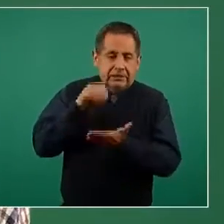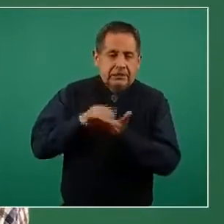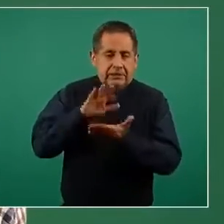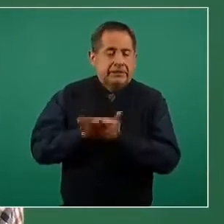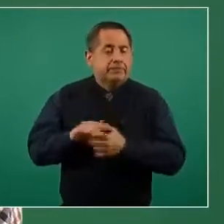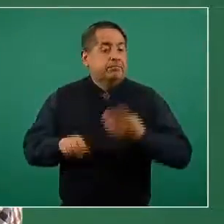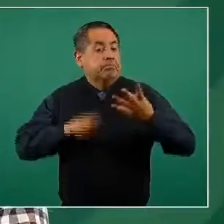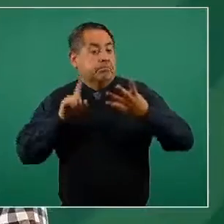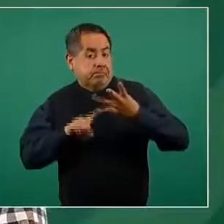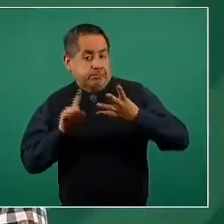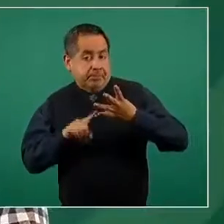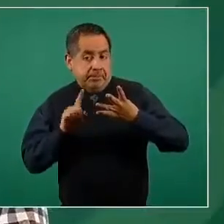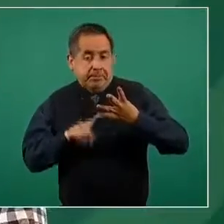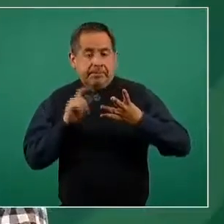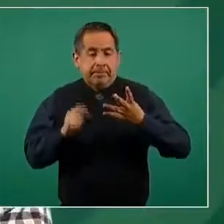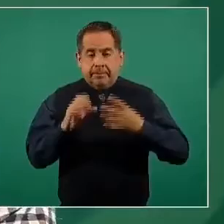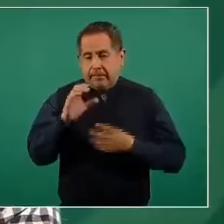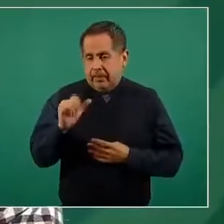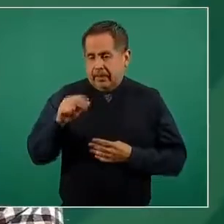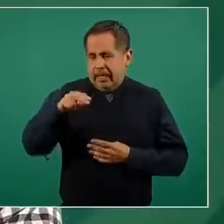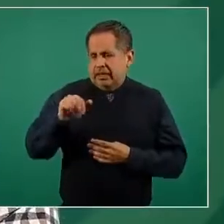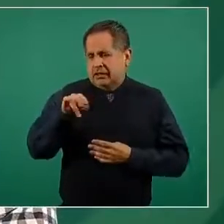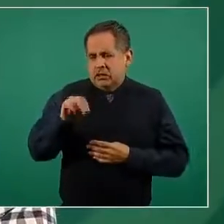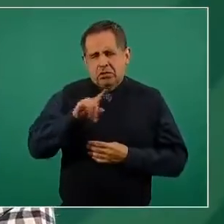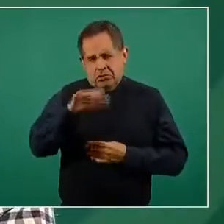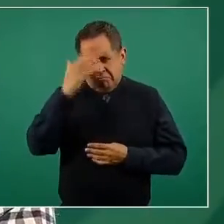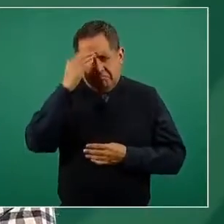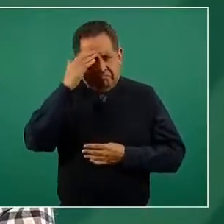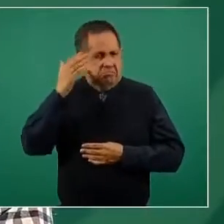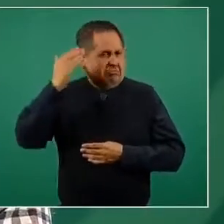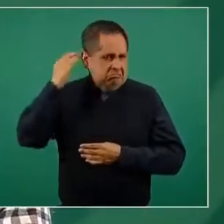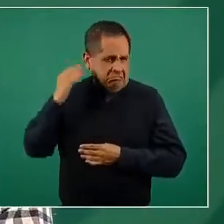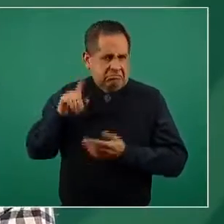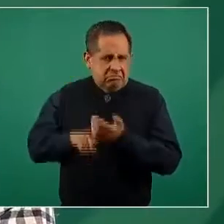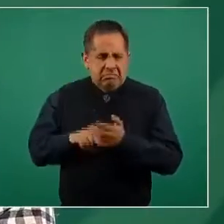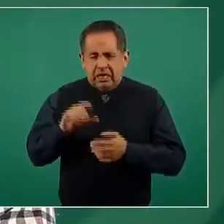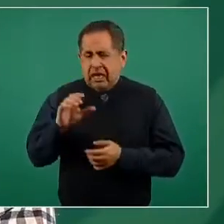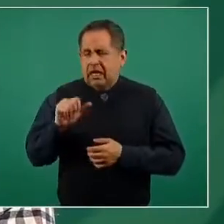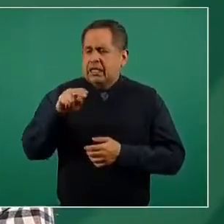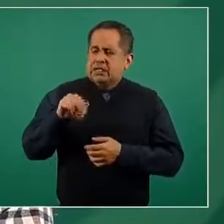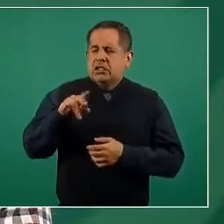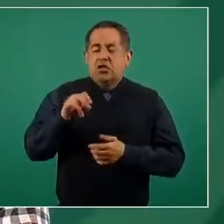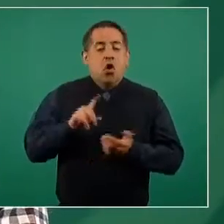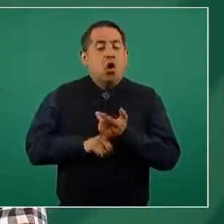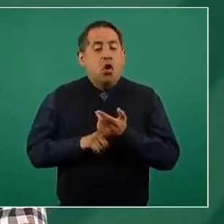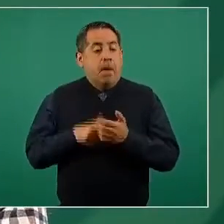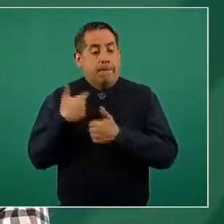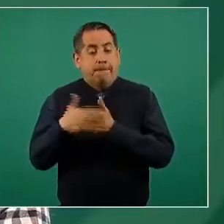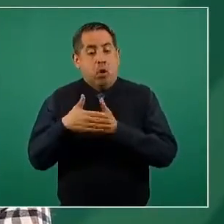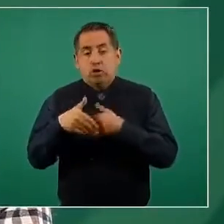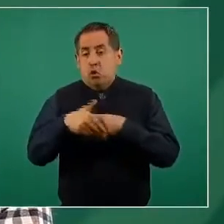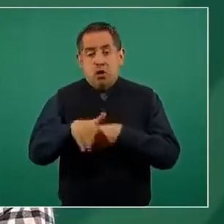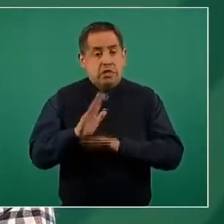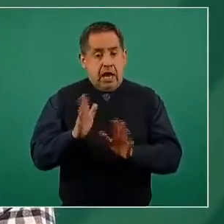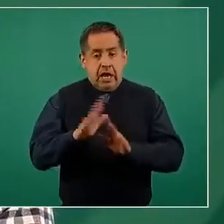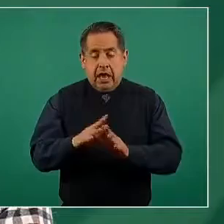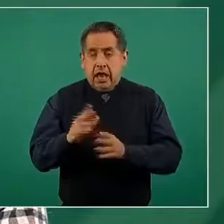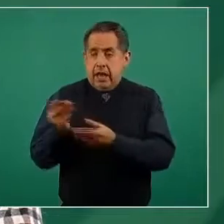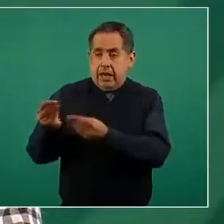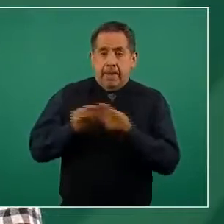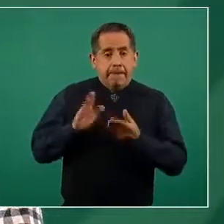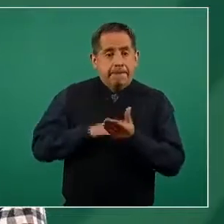una cuarta vacuna que menciono es CanSino, de la que hemos estado hablando ya desde tiempo atrás. CanSino está próxima a entregar